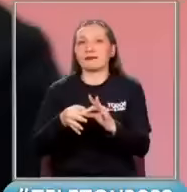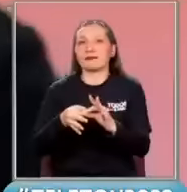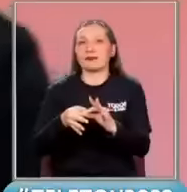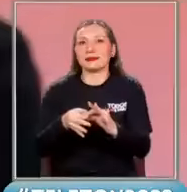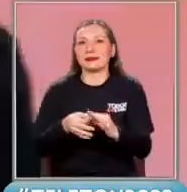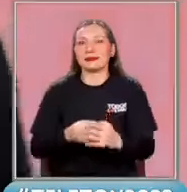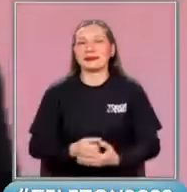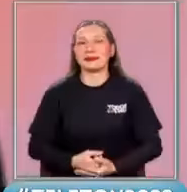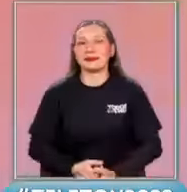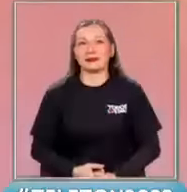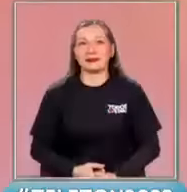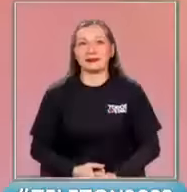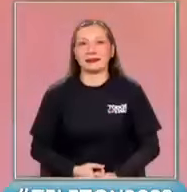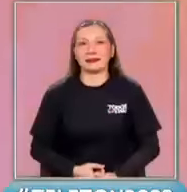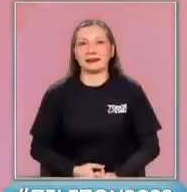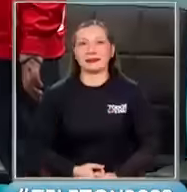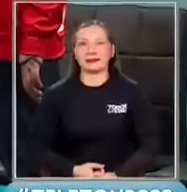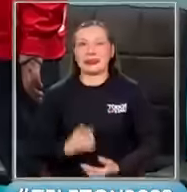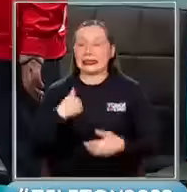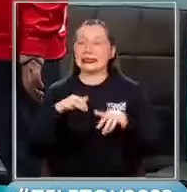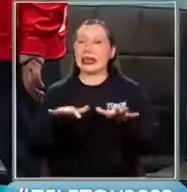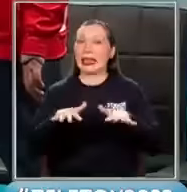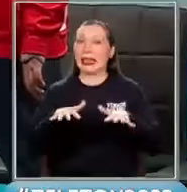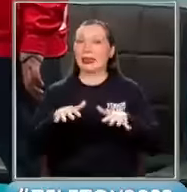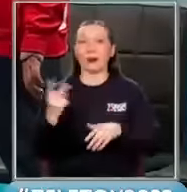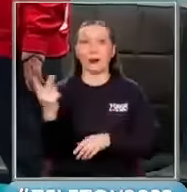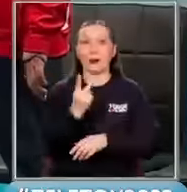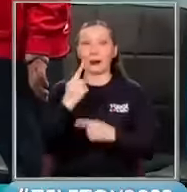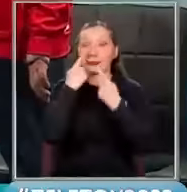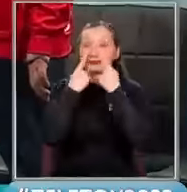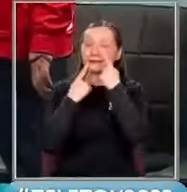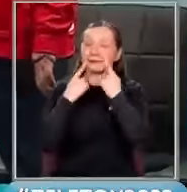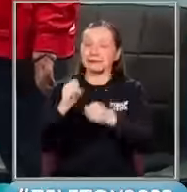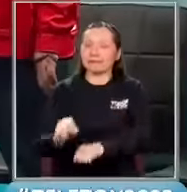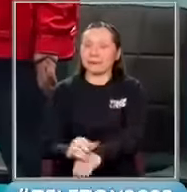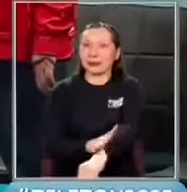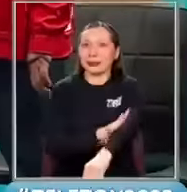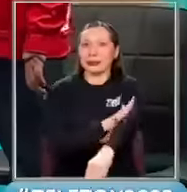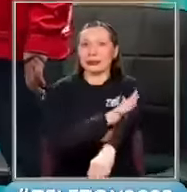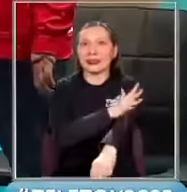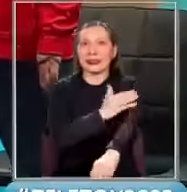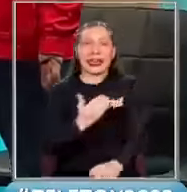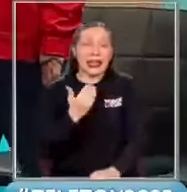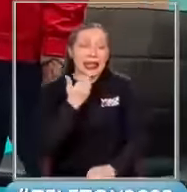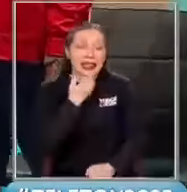Ay. Él, ya está. Están los dos llorando, emocionados. Casi.